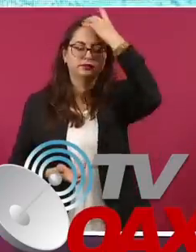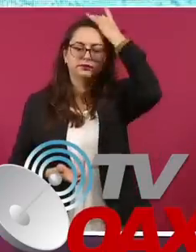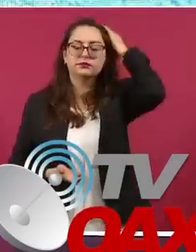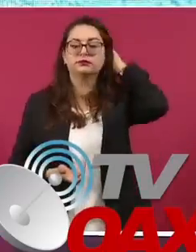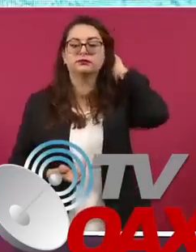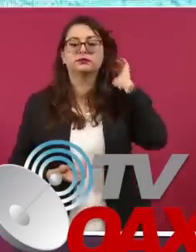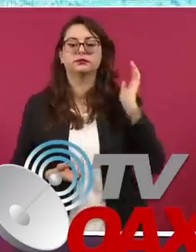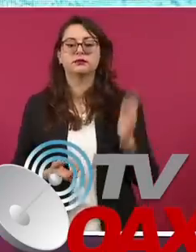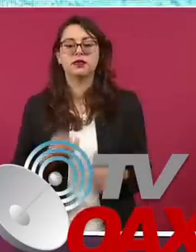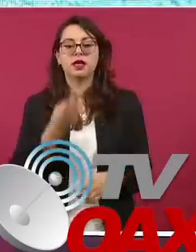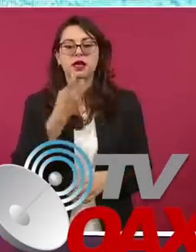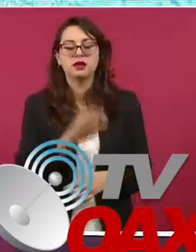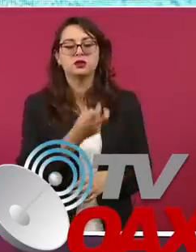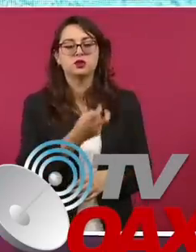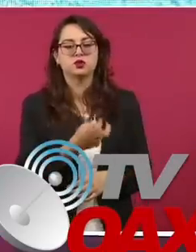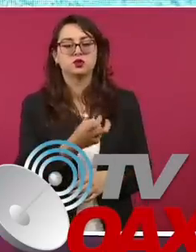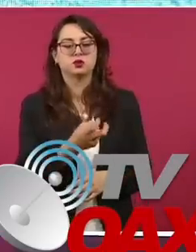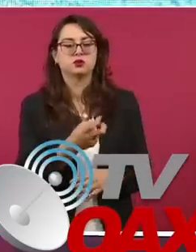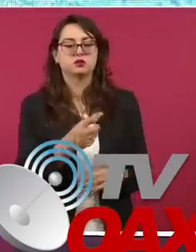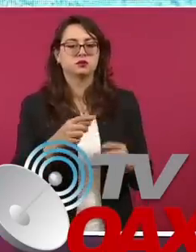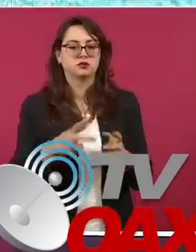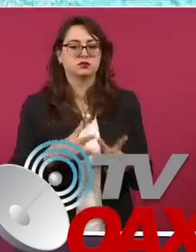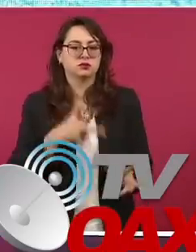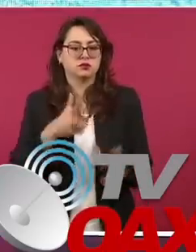originalmente era parte